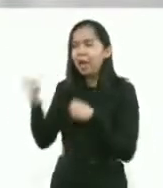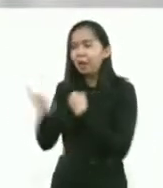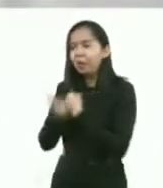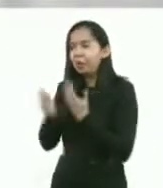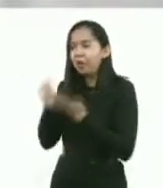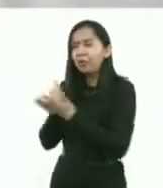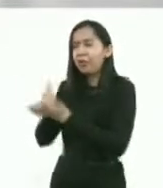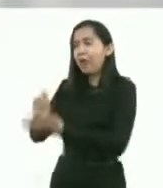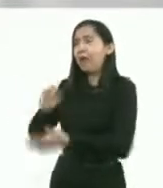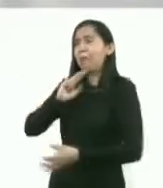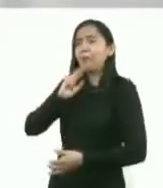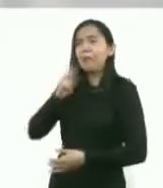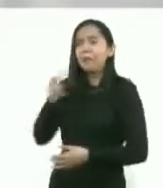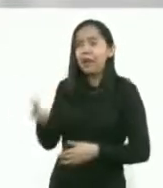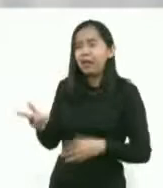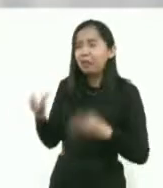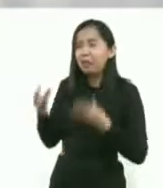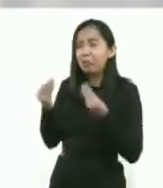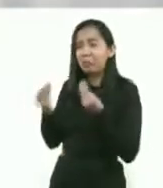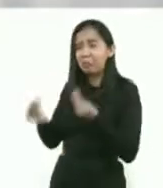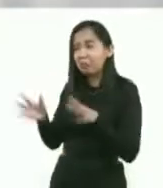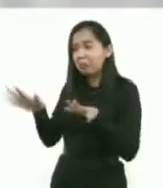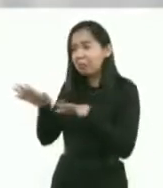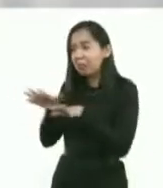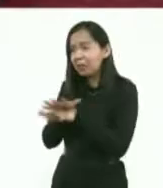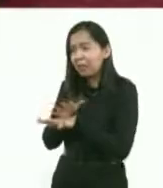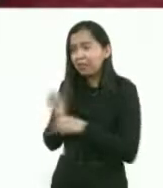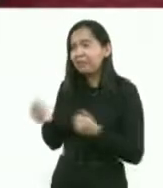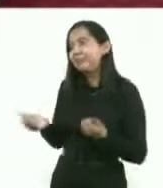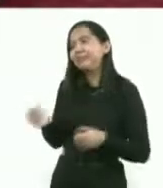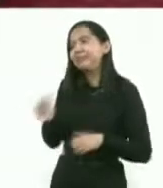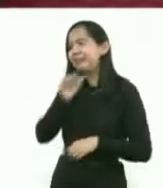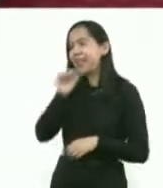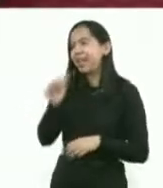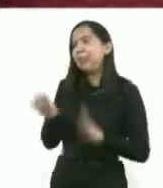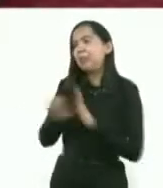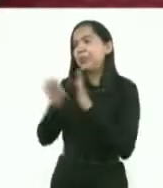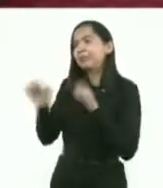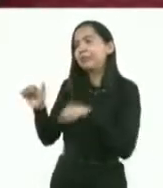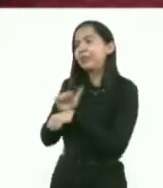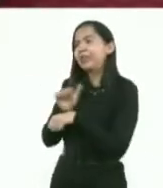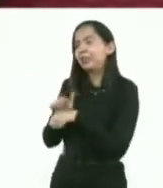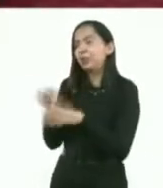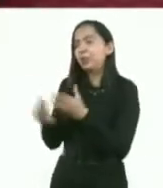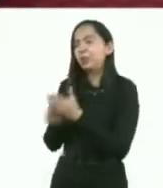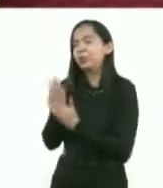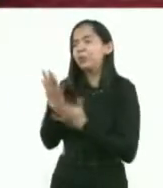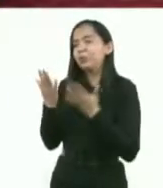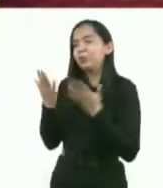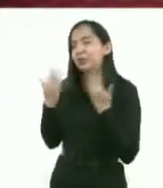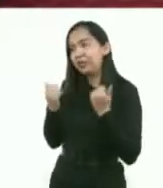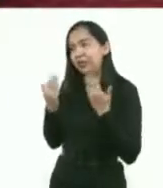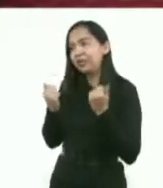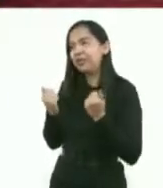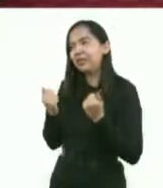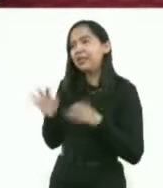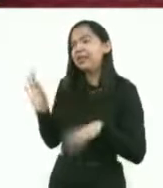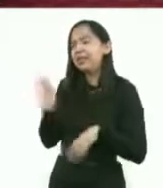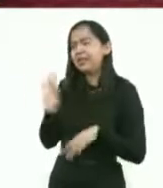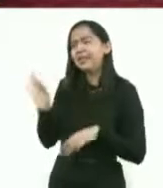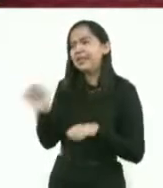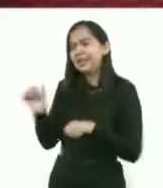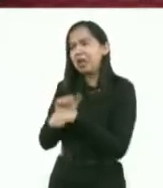logre mucho cambio, sobre todo si el vehículo no es nuevo. Un vehículo nuevo a lo mejor